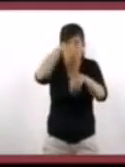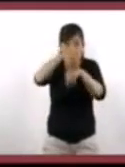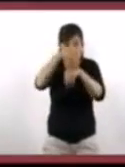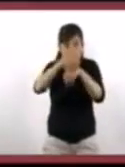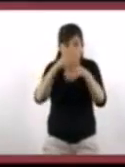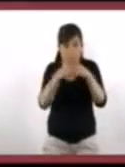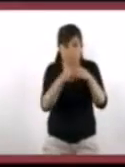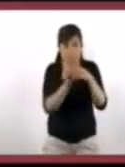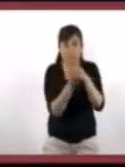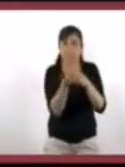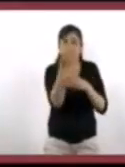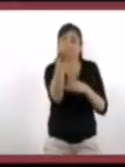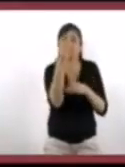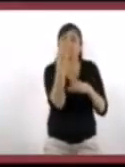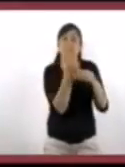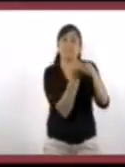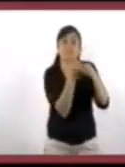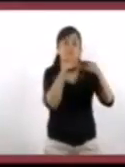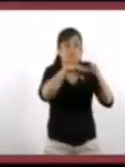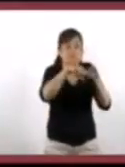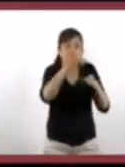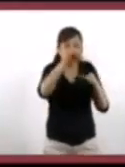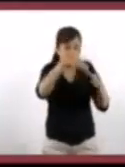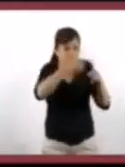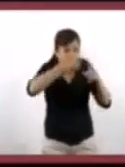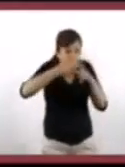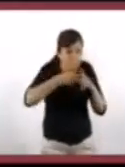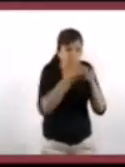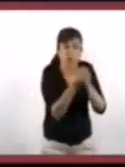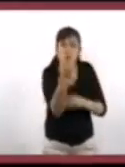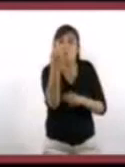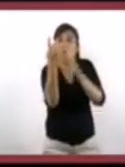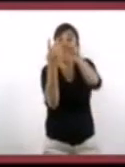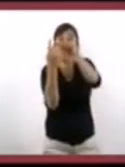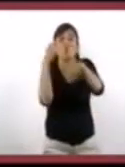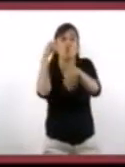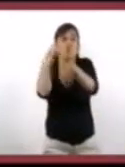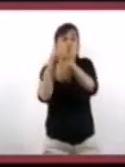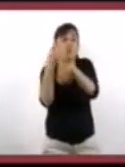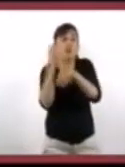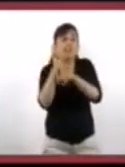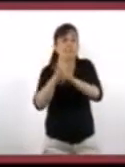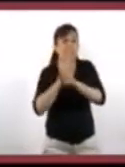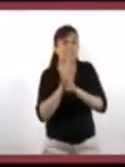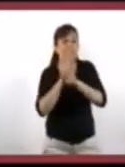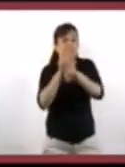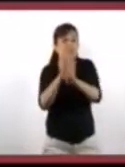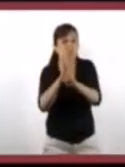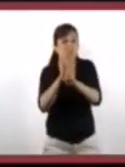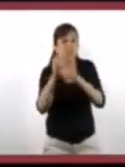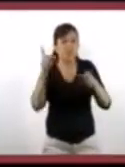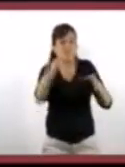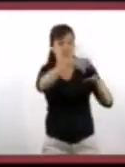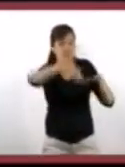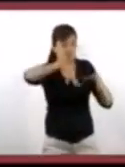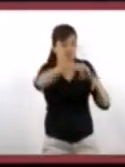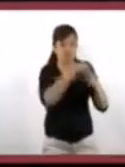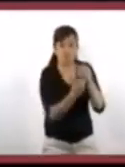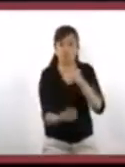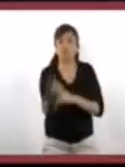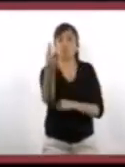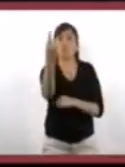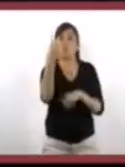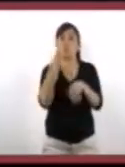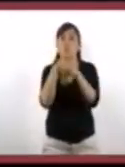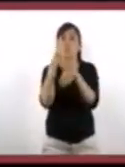quieres representar con un único número, le llamamos el promedio, que puede ser el número típico, o el número en medio, o el centro de estos